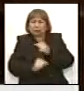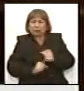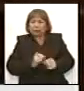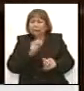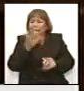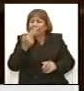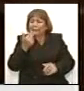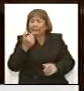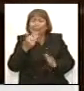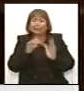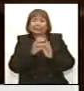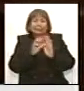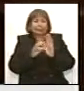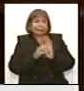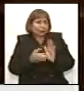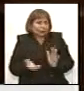constituciones.